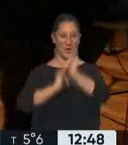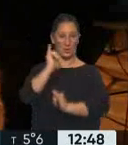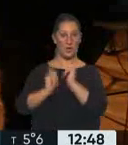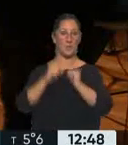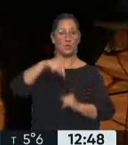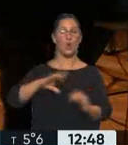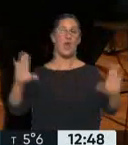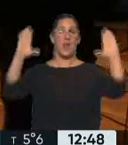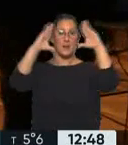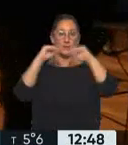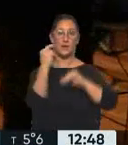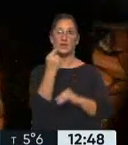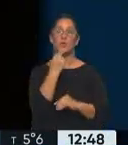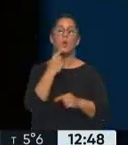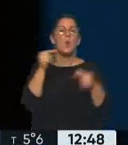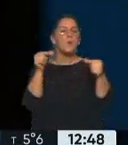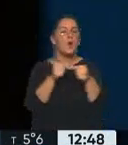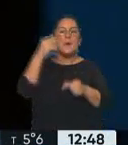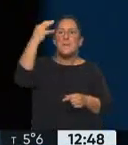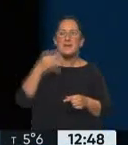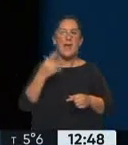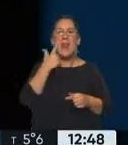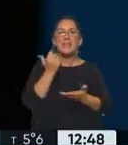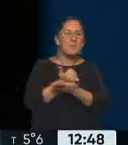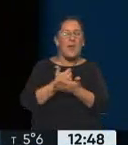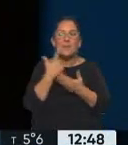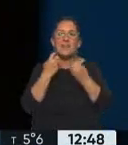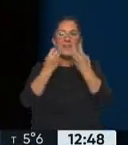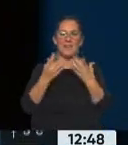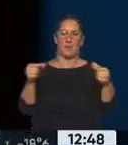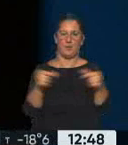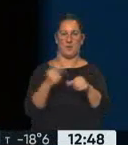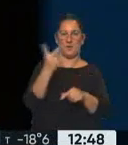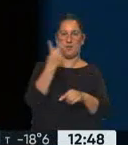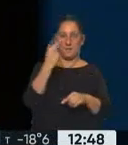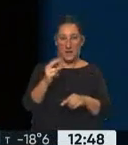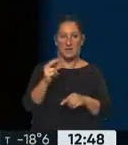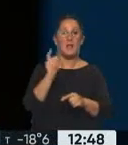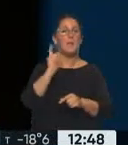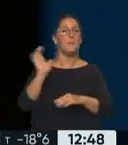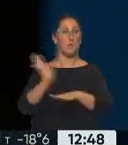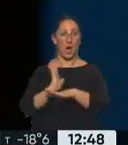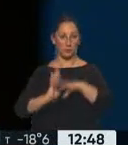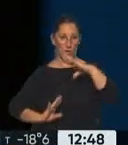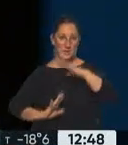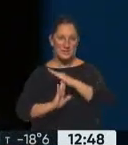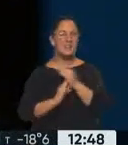a las 23 horas, un programa especial, esperando a 2:20, para que puedas saber de boca de sus protagonistas